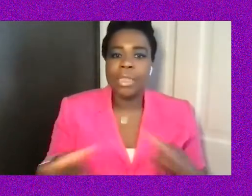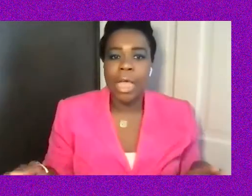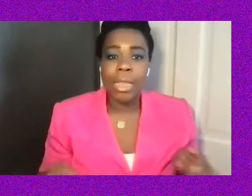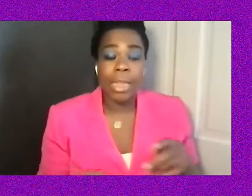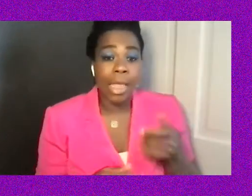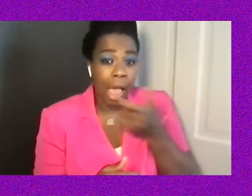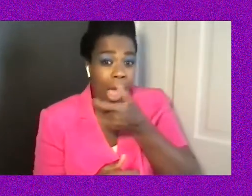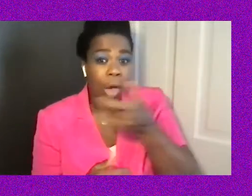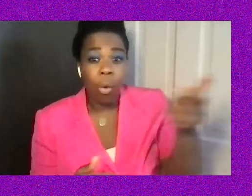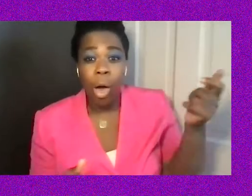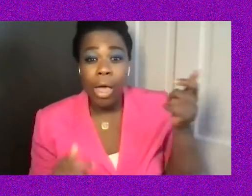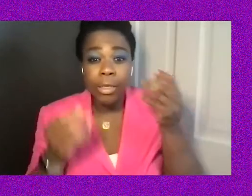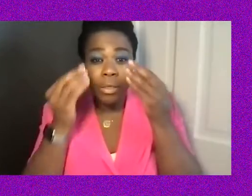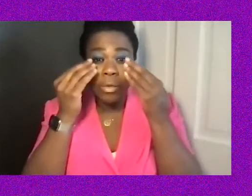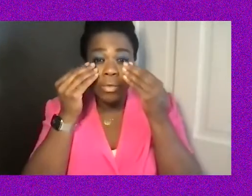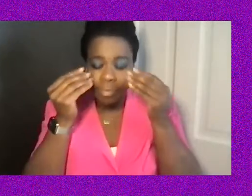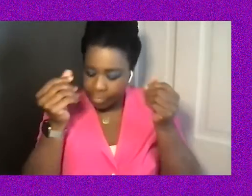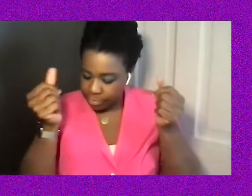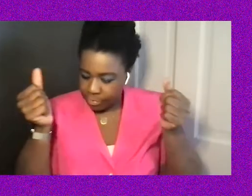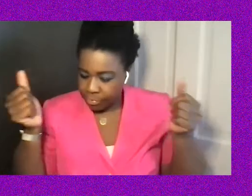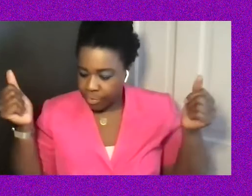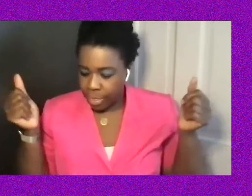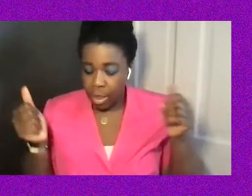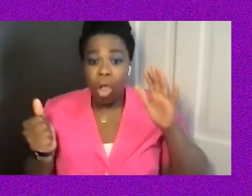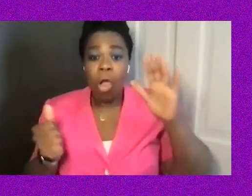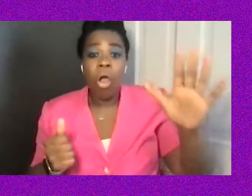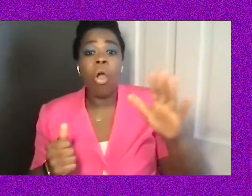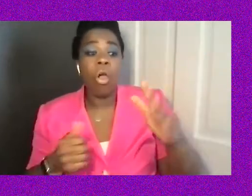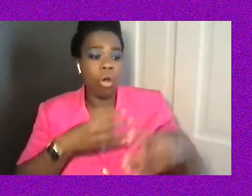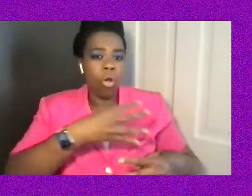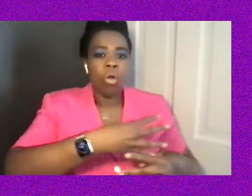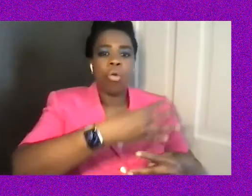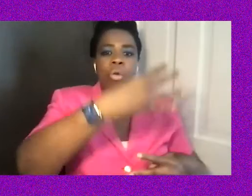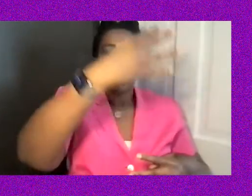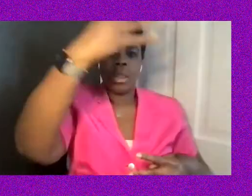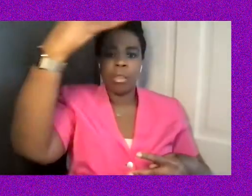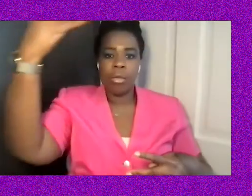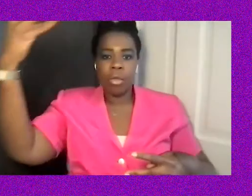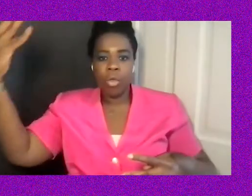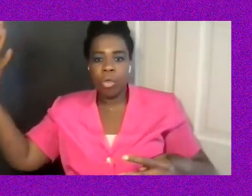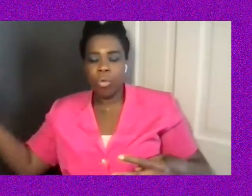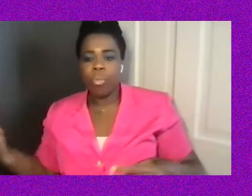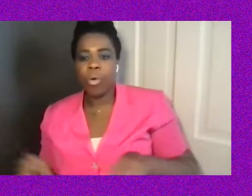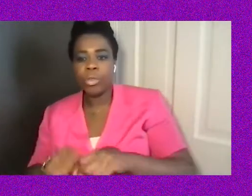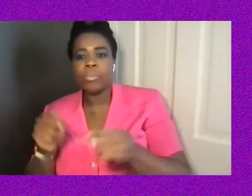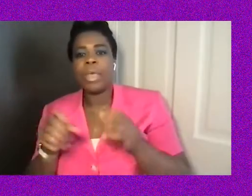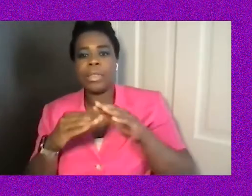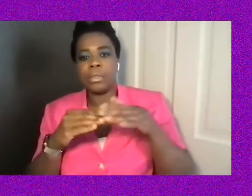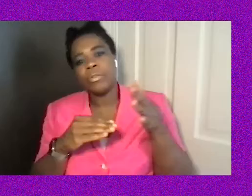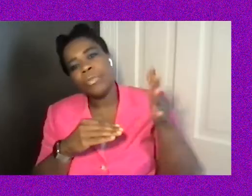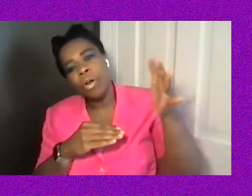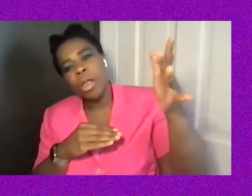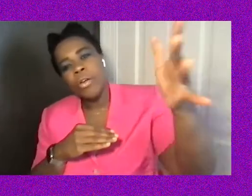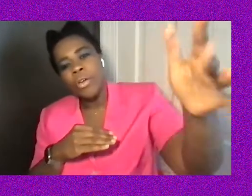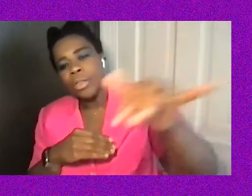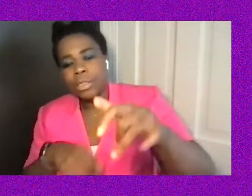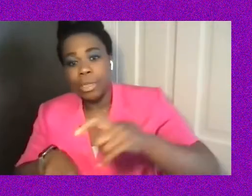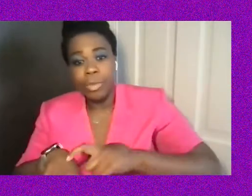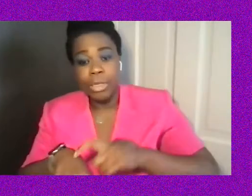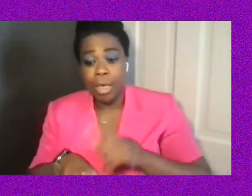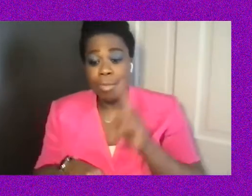En silencio yo miro las nubes en sus ojos cuando salieron y ya que sus